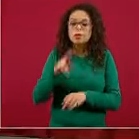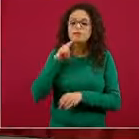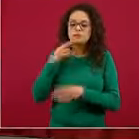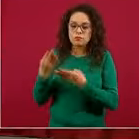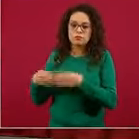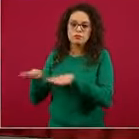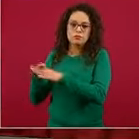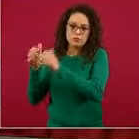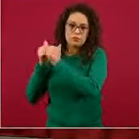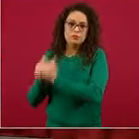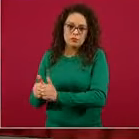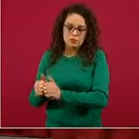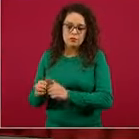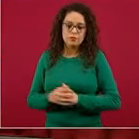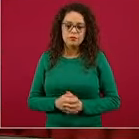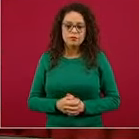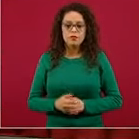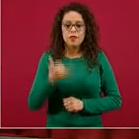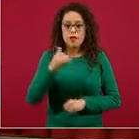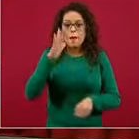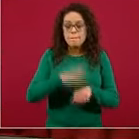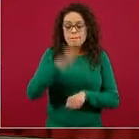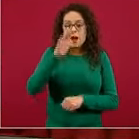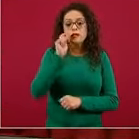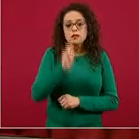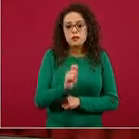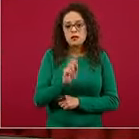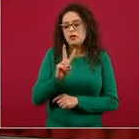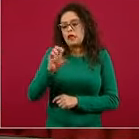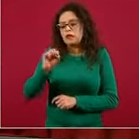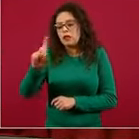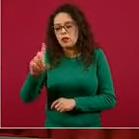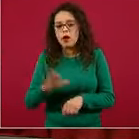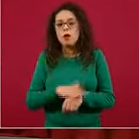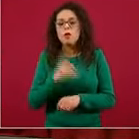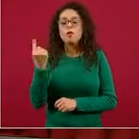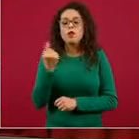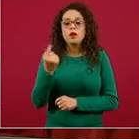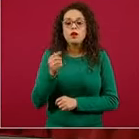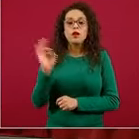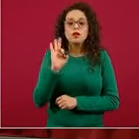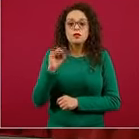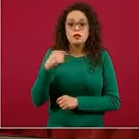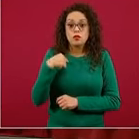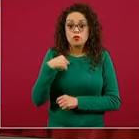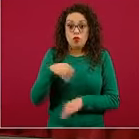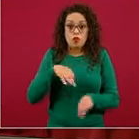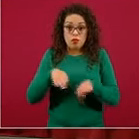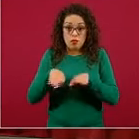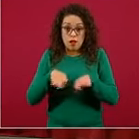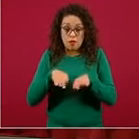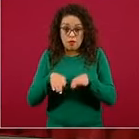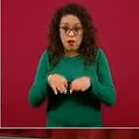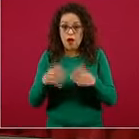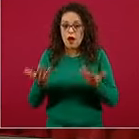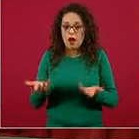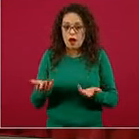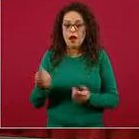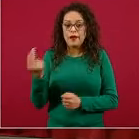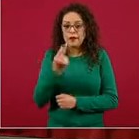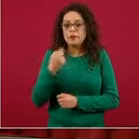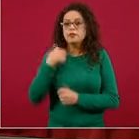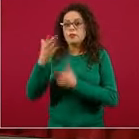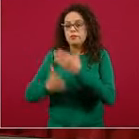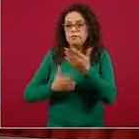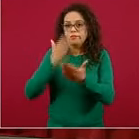casa, aprovechar sobre todo fines de semana, si soy una persona que estoy desarrollando alguna actividad laboral esencial y por lo tanto tengo que